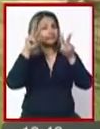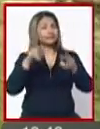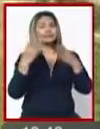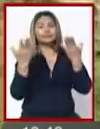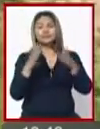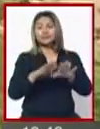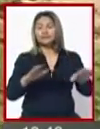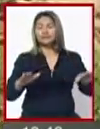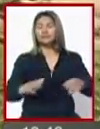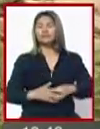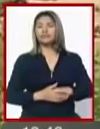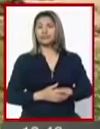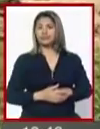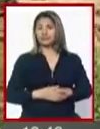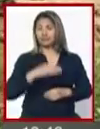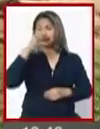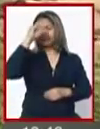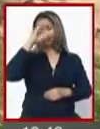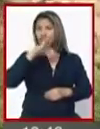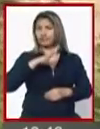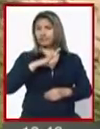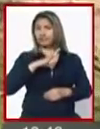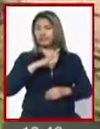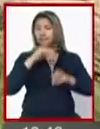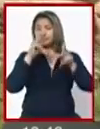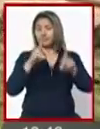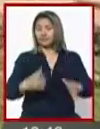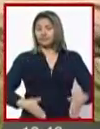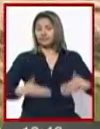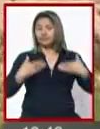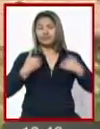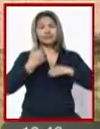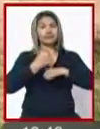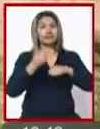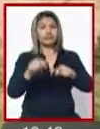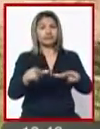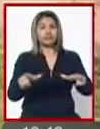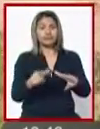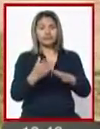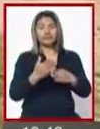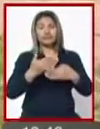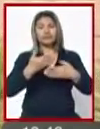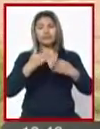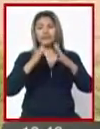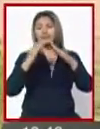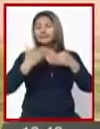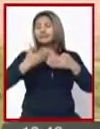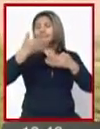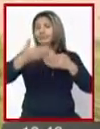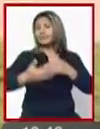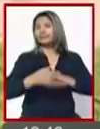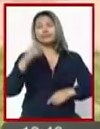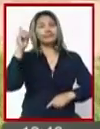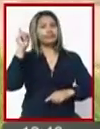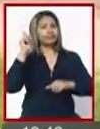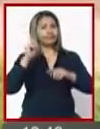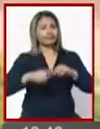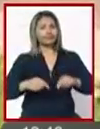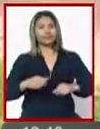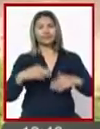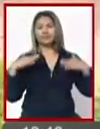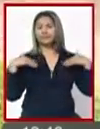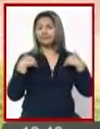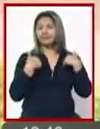hay niños y el caballero es vecino de mi casa del frente. Entonces no sería justo que al